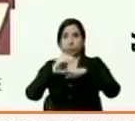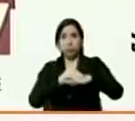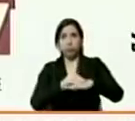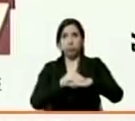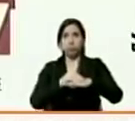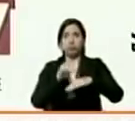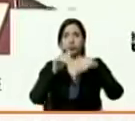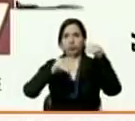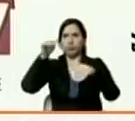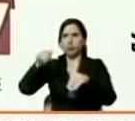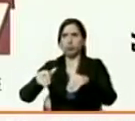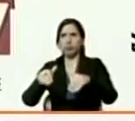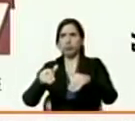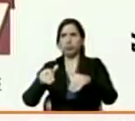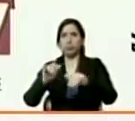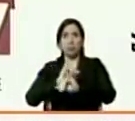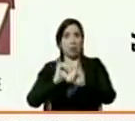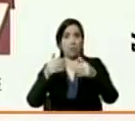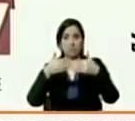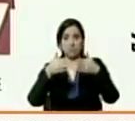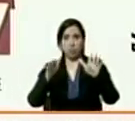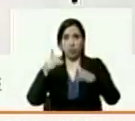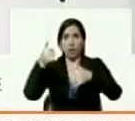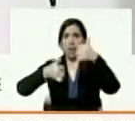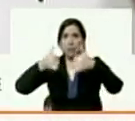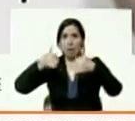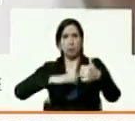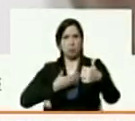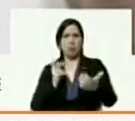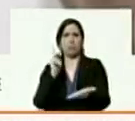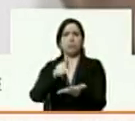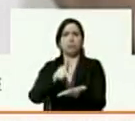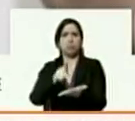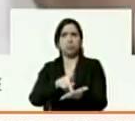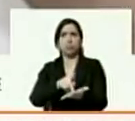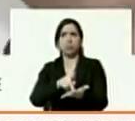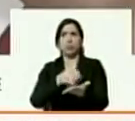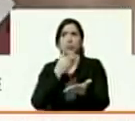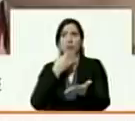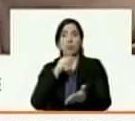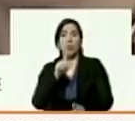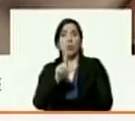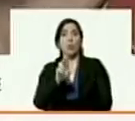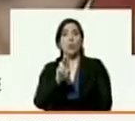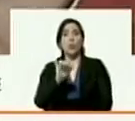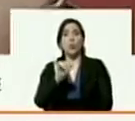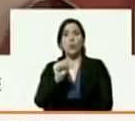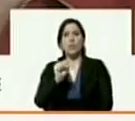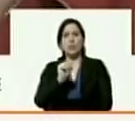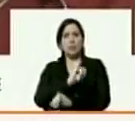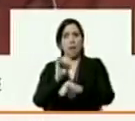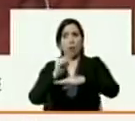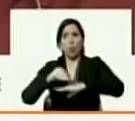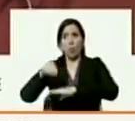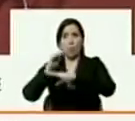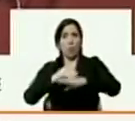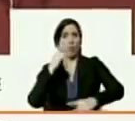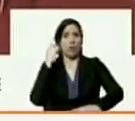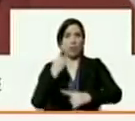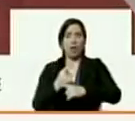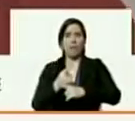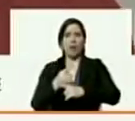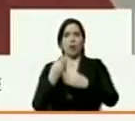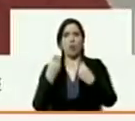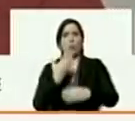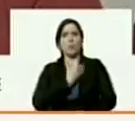postulaciones, mire, eso está abierto. Estamos esperando que el señor Luis Parra convoque lo que tenga que convocar como presidente